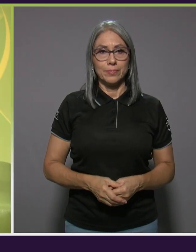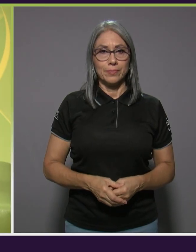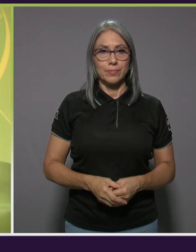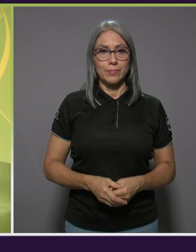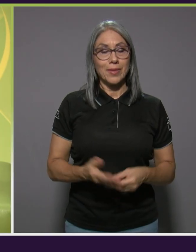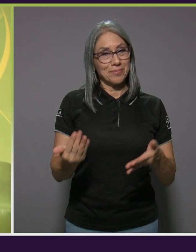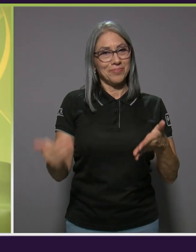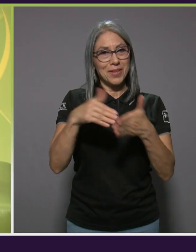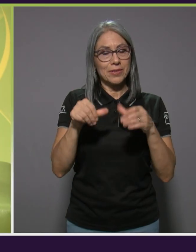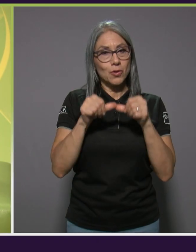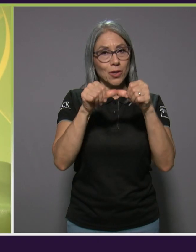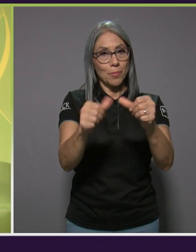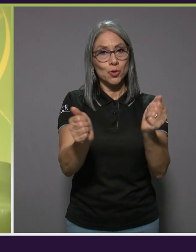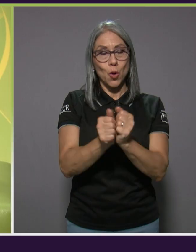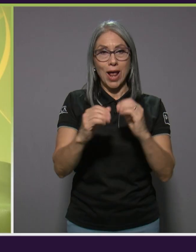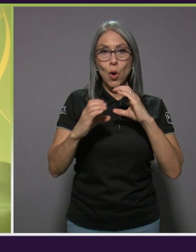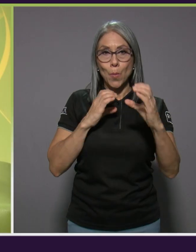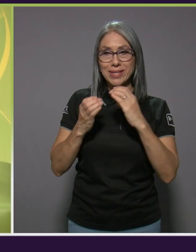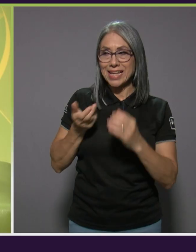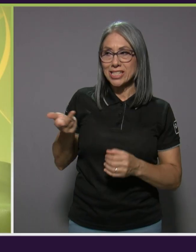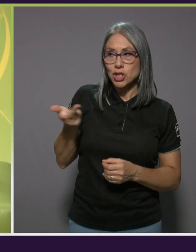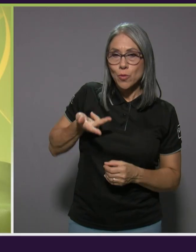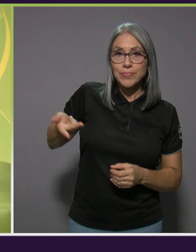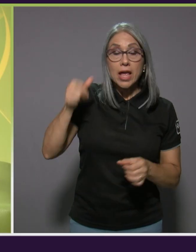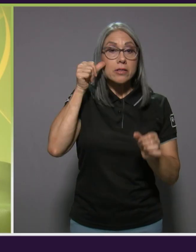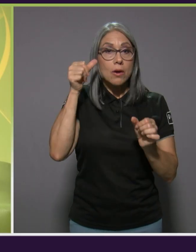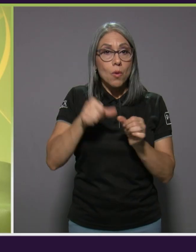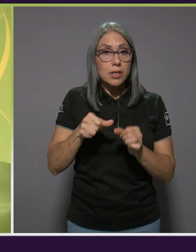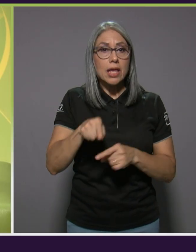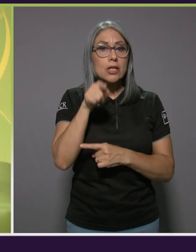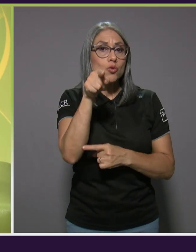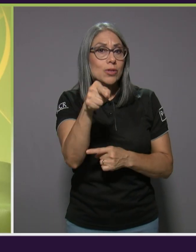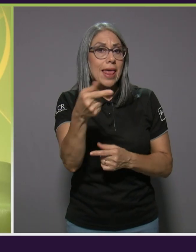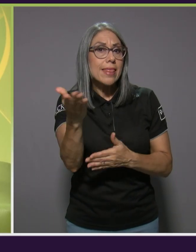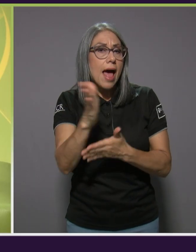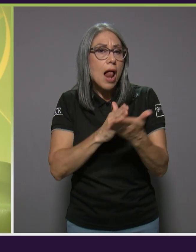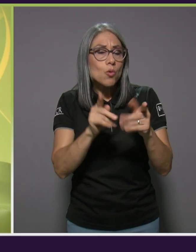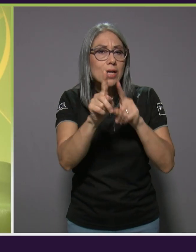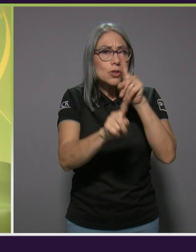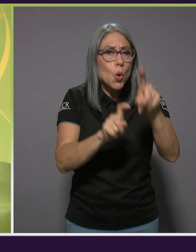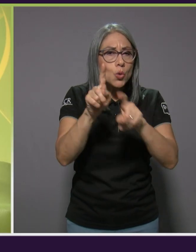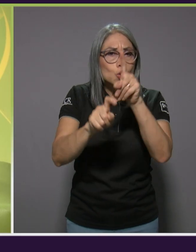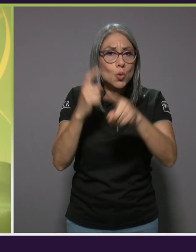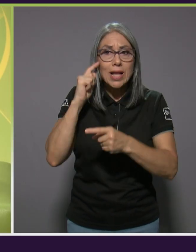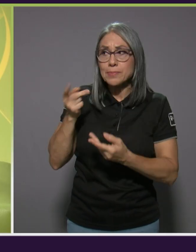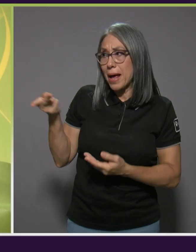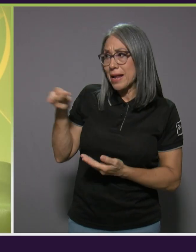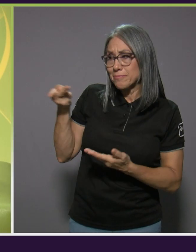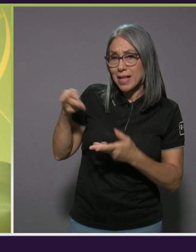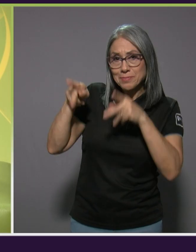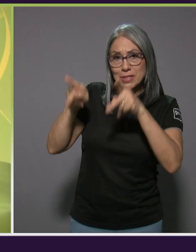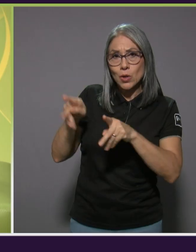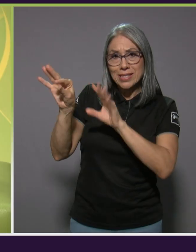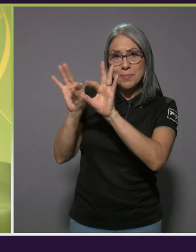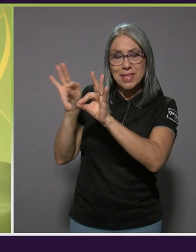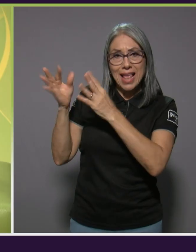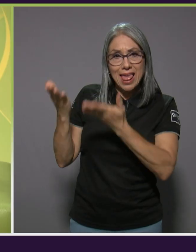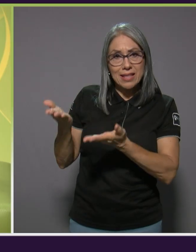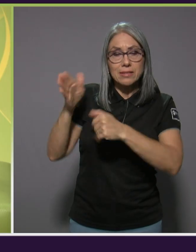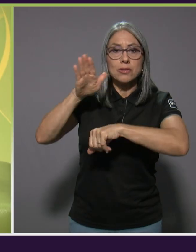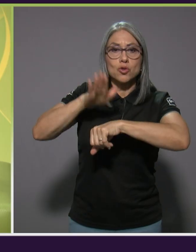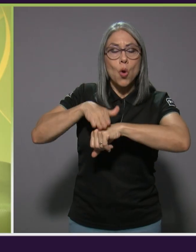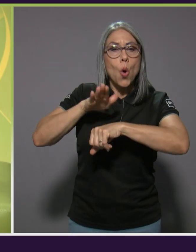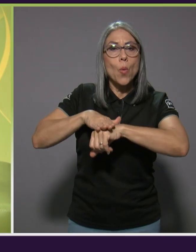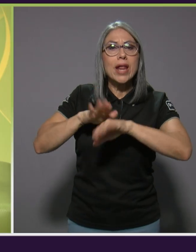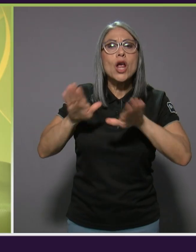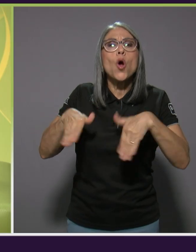y estamos de regreso con esta conversación. Recuerde que si usted tiene consultas para nuestras personas invitadas hoy al estudio sobre